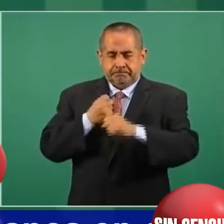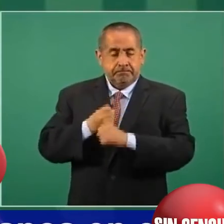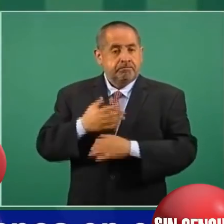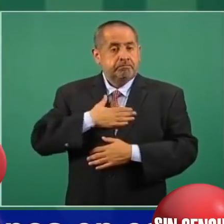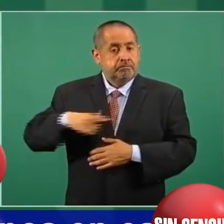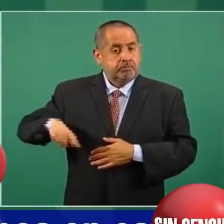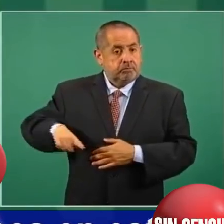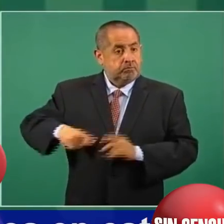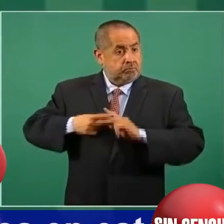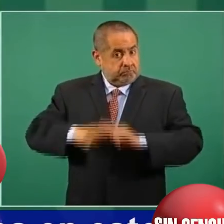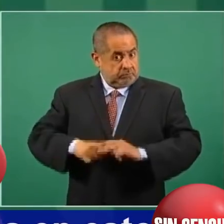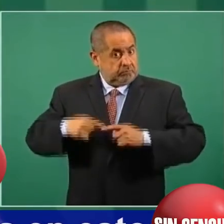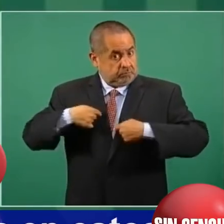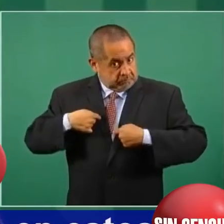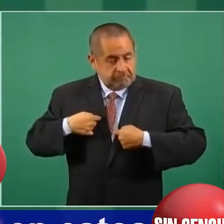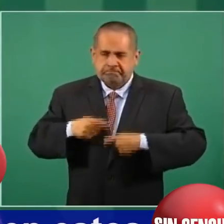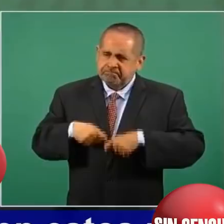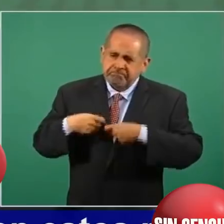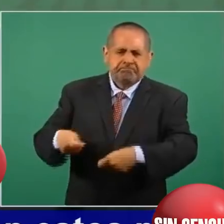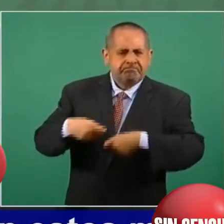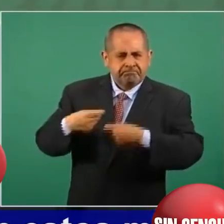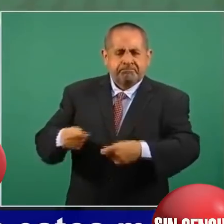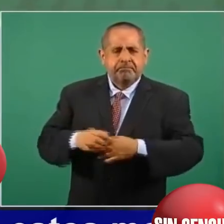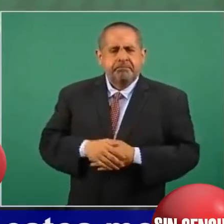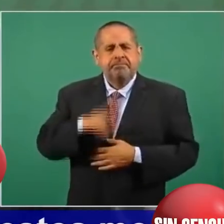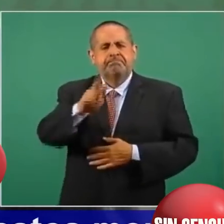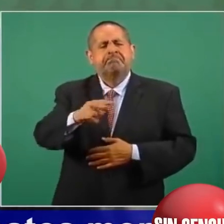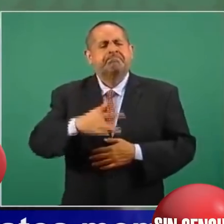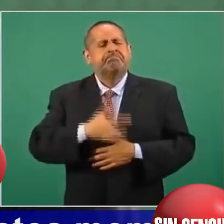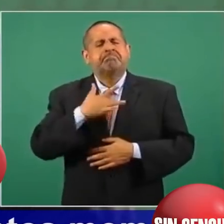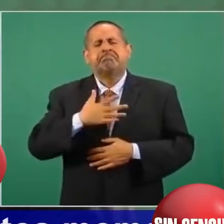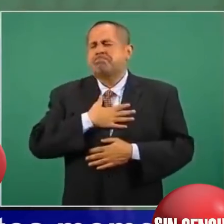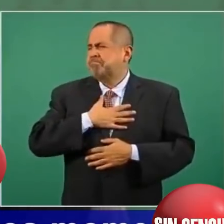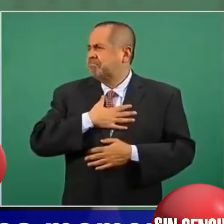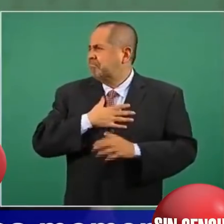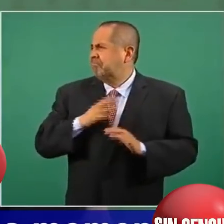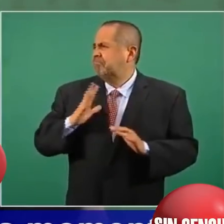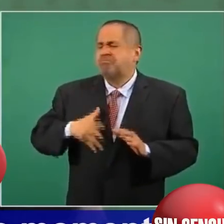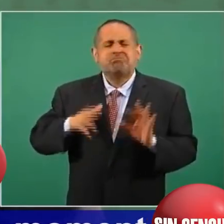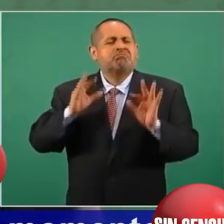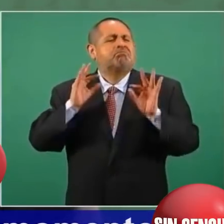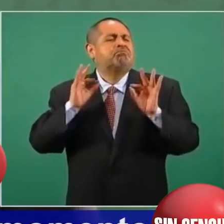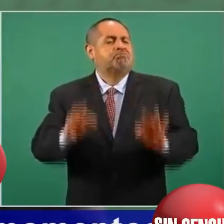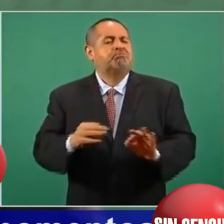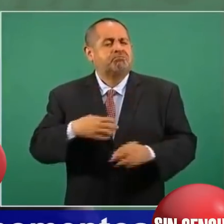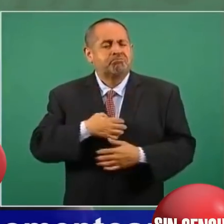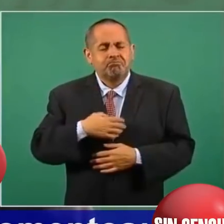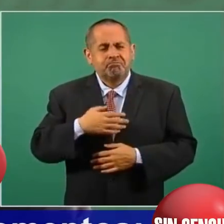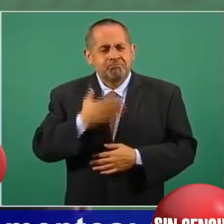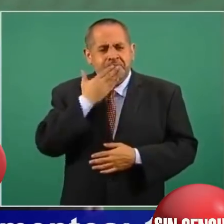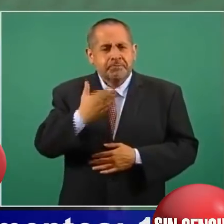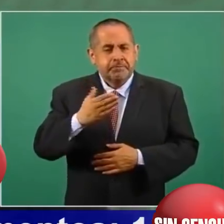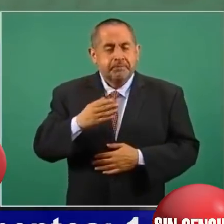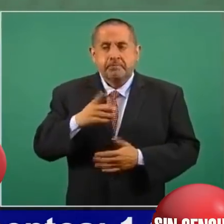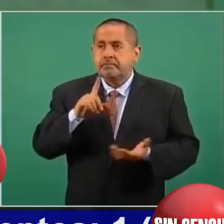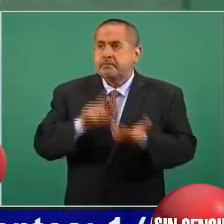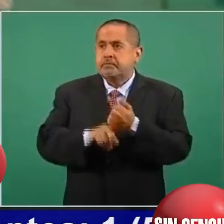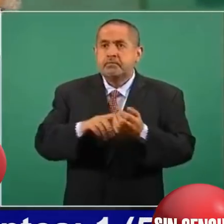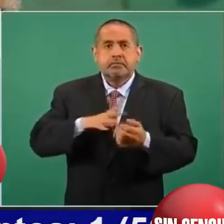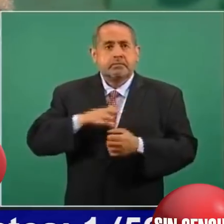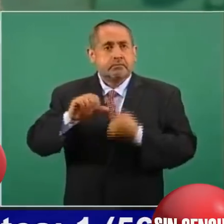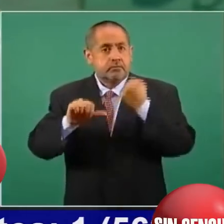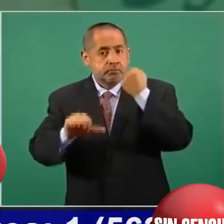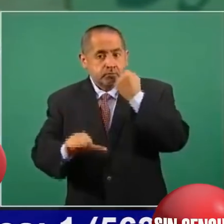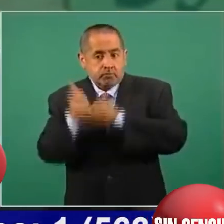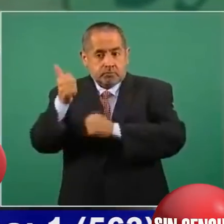gobierno y me llena de satisfacción poder decir que hay 11 millones